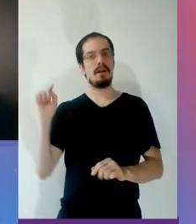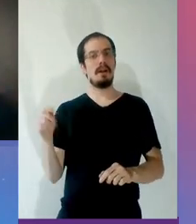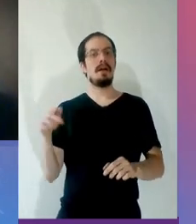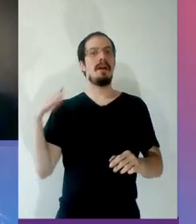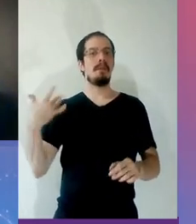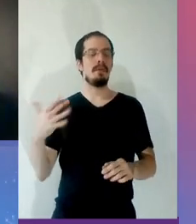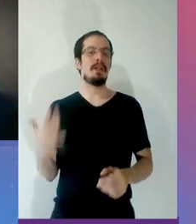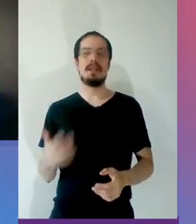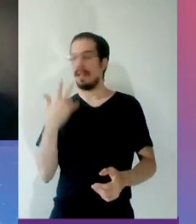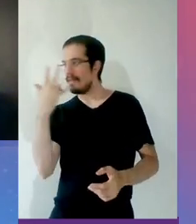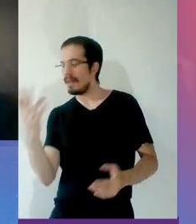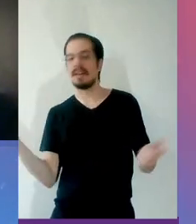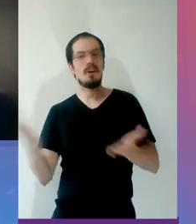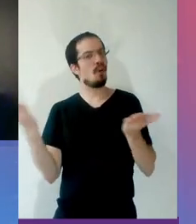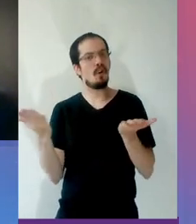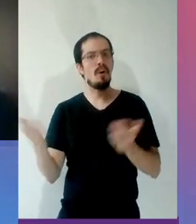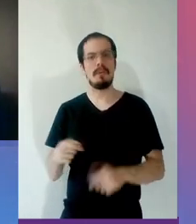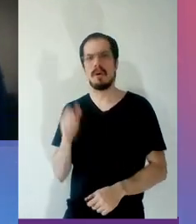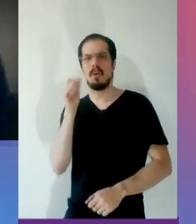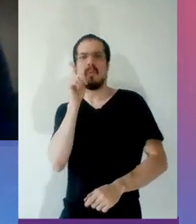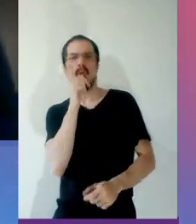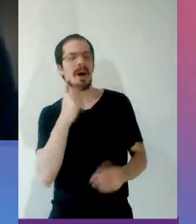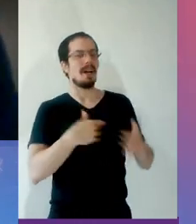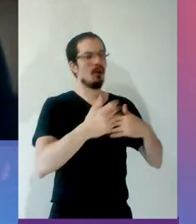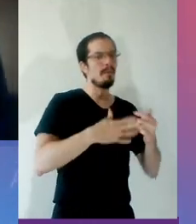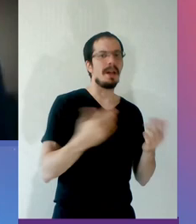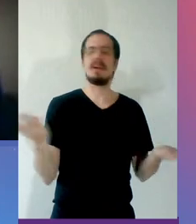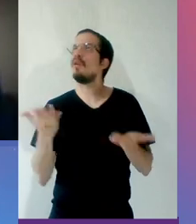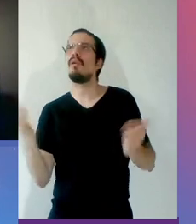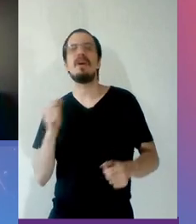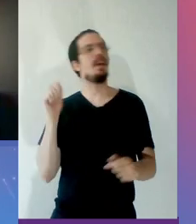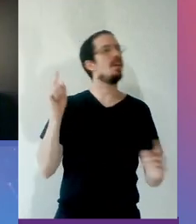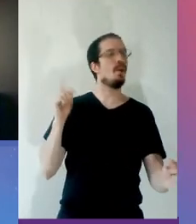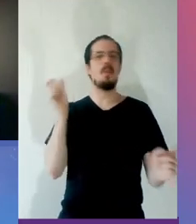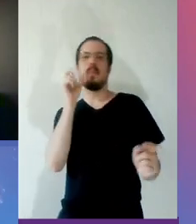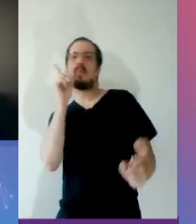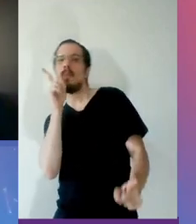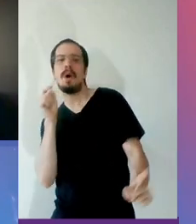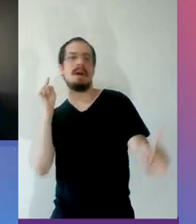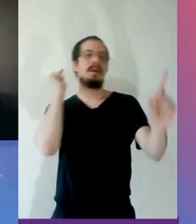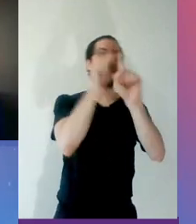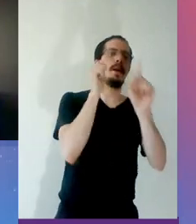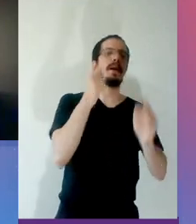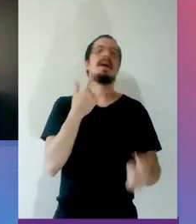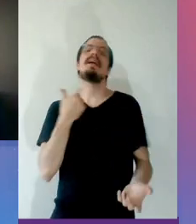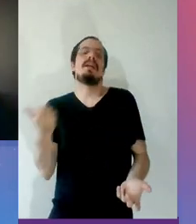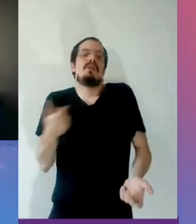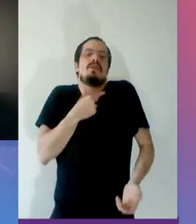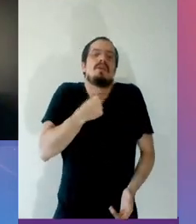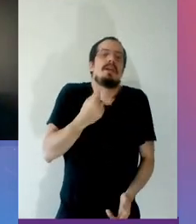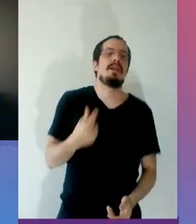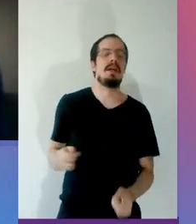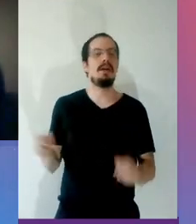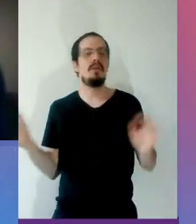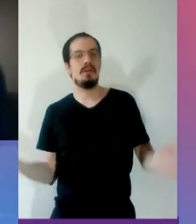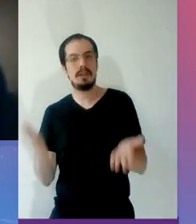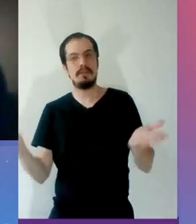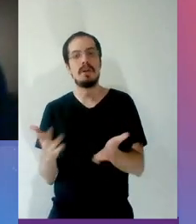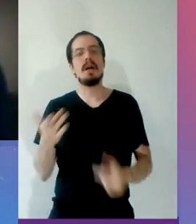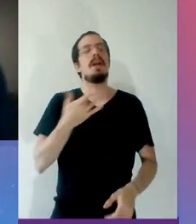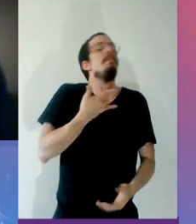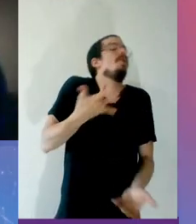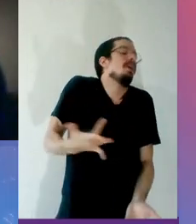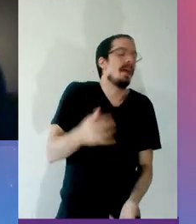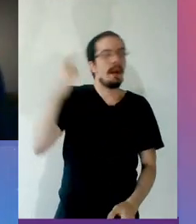es lo que tengo que buscar, saber qué es lo que quiero estimular, para qué, por qué y cómo y quién lo va a hacer.